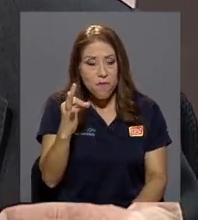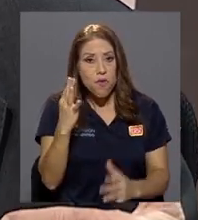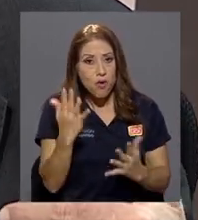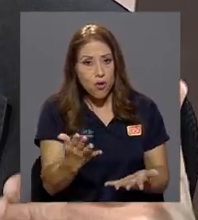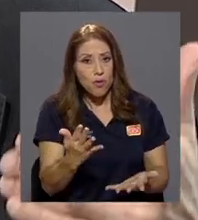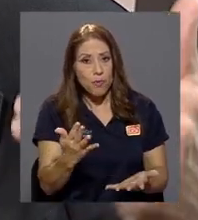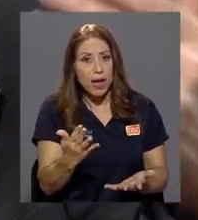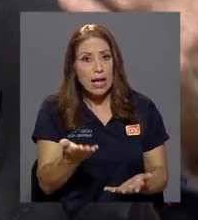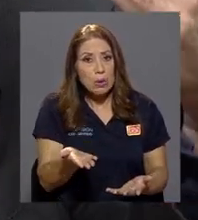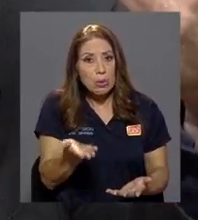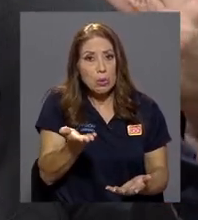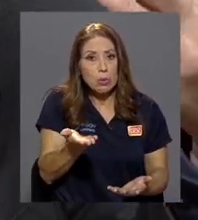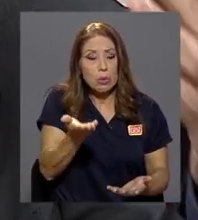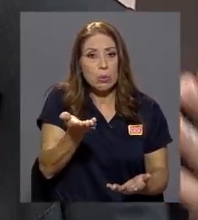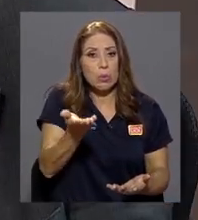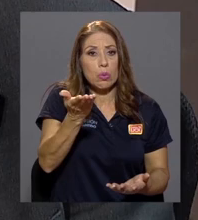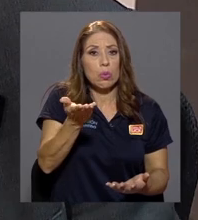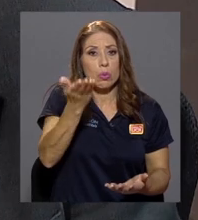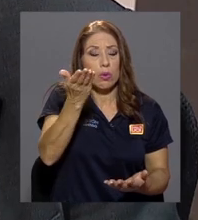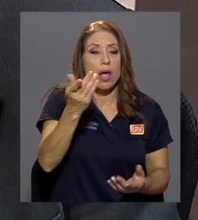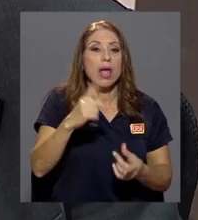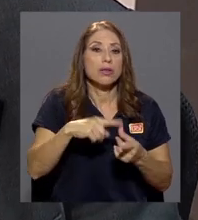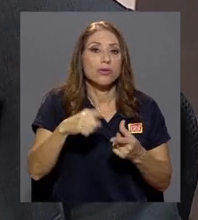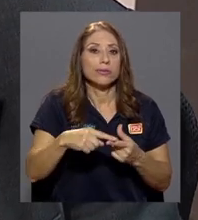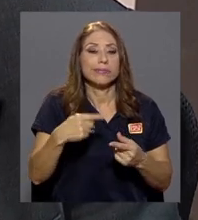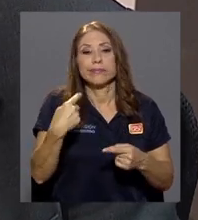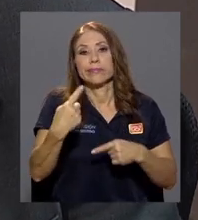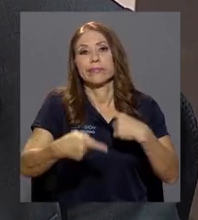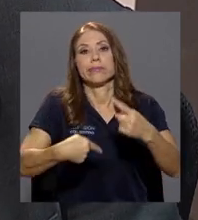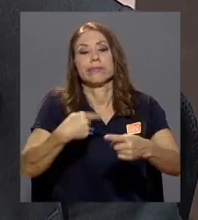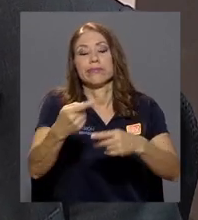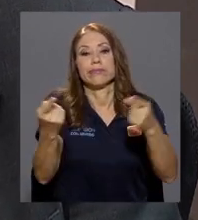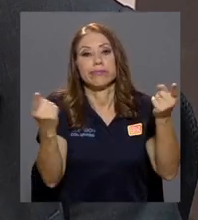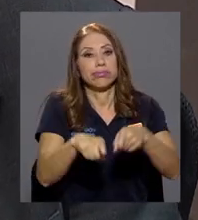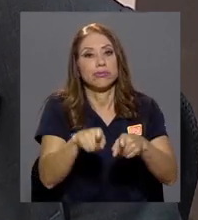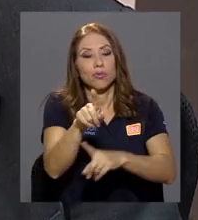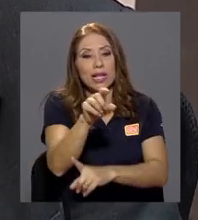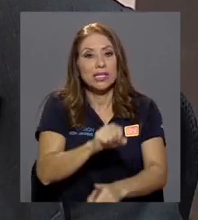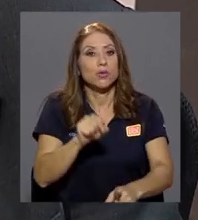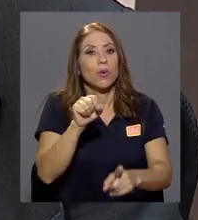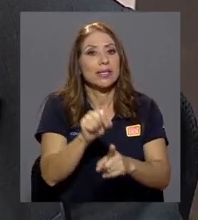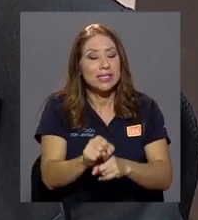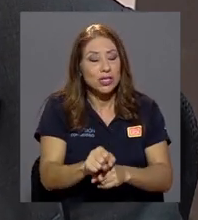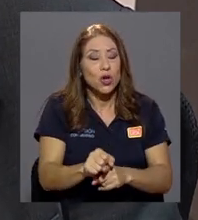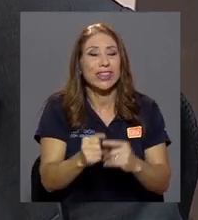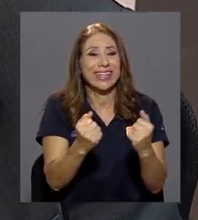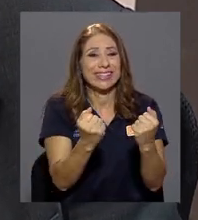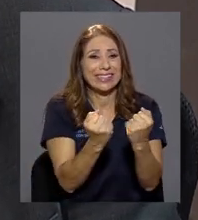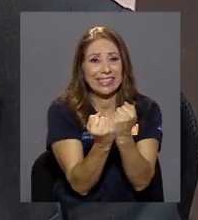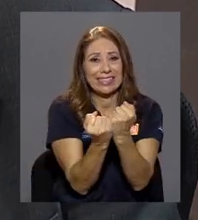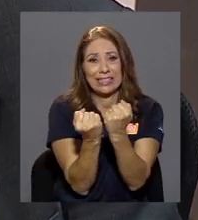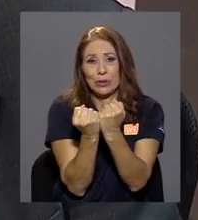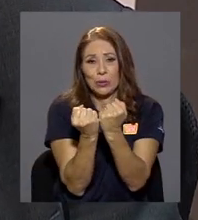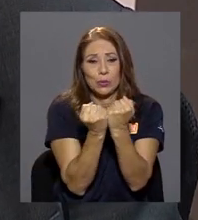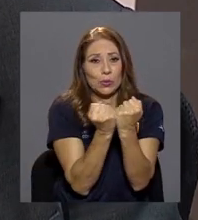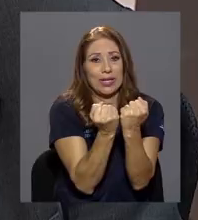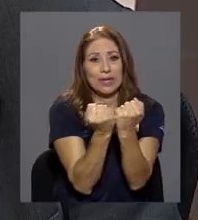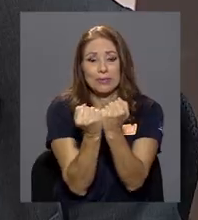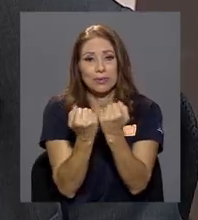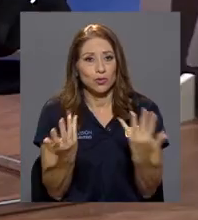proyección digamos de aumento cuantitativo de estos últimos años bueno vamos a llegar realmente a una situación de auténtico colapso